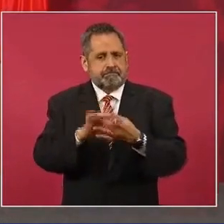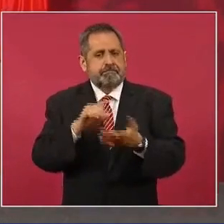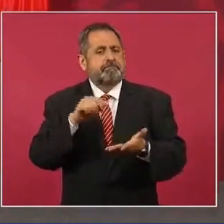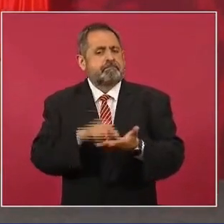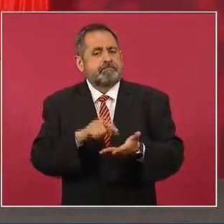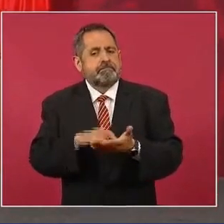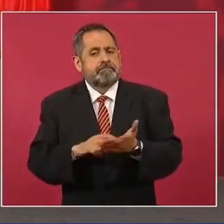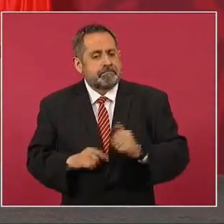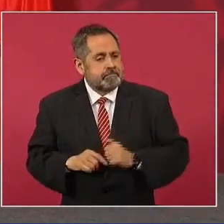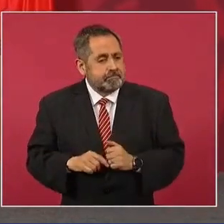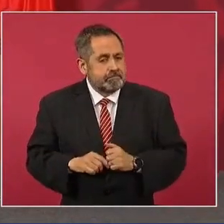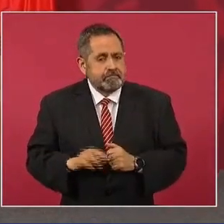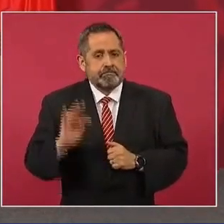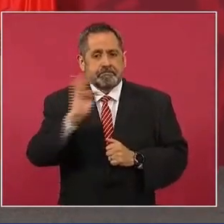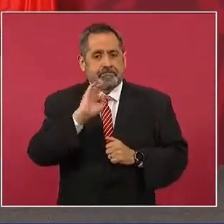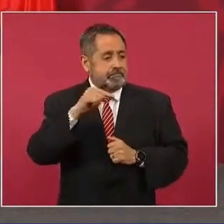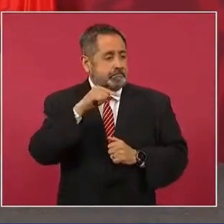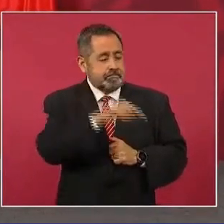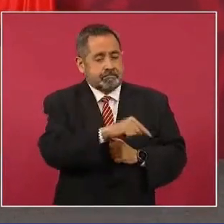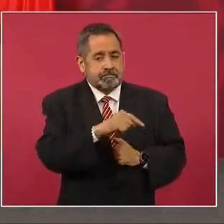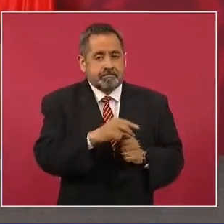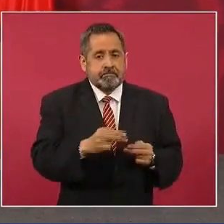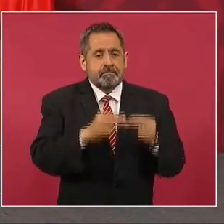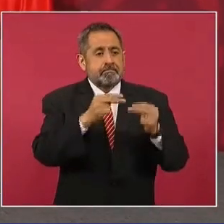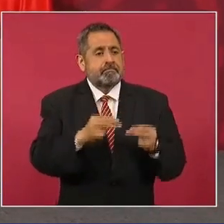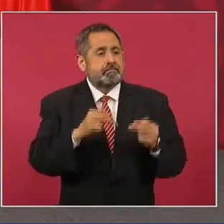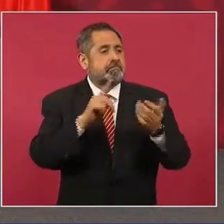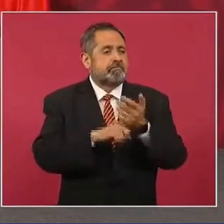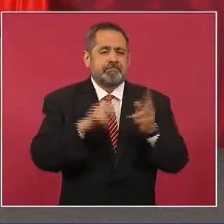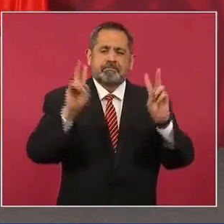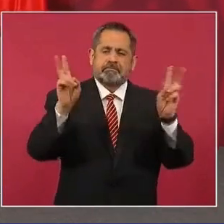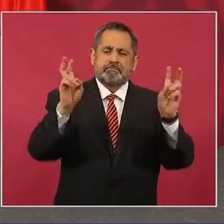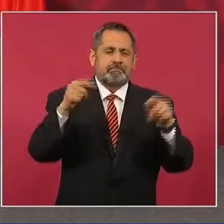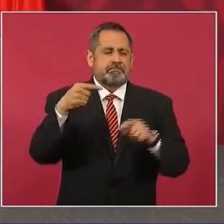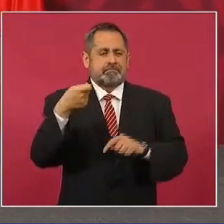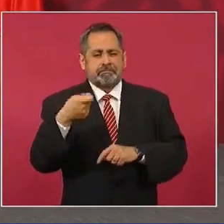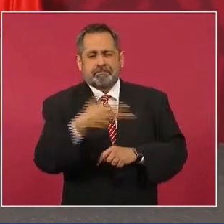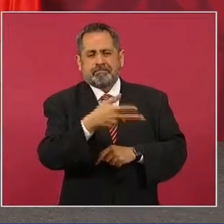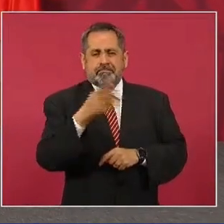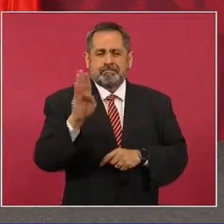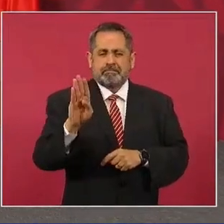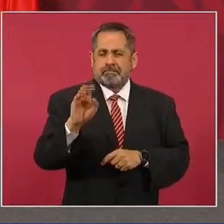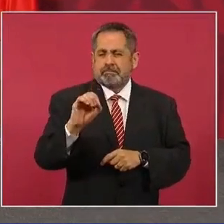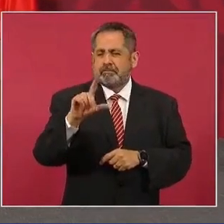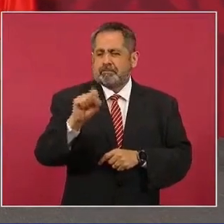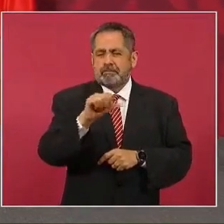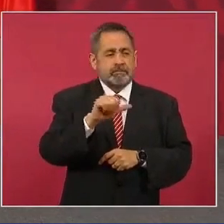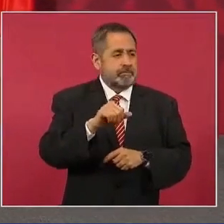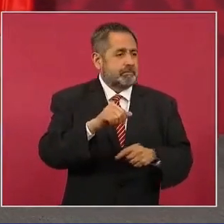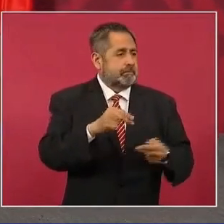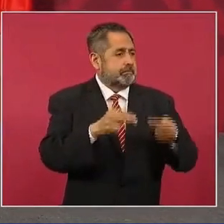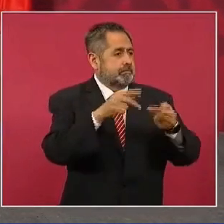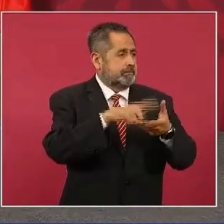donde si estas operaciones se hacían en bolsa, no se pagaban impuestos.